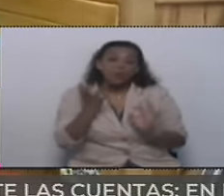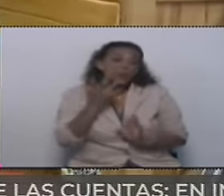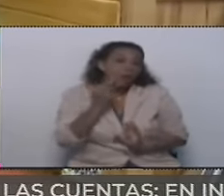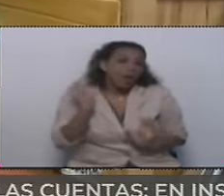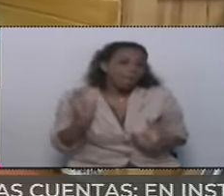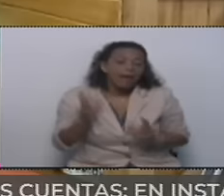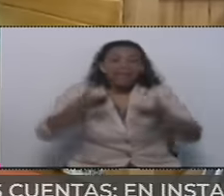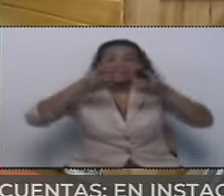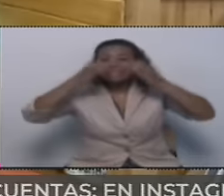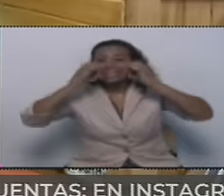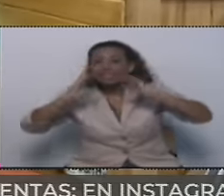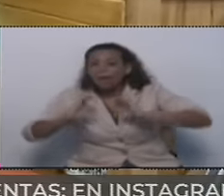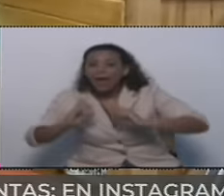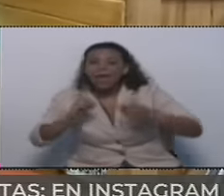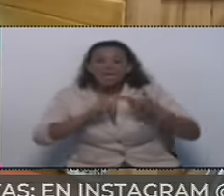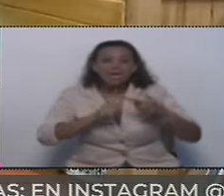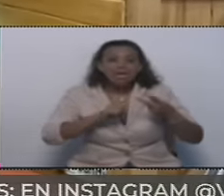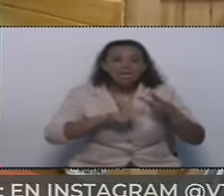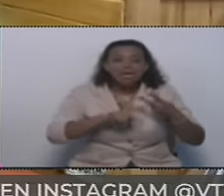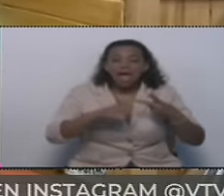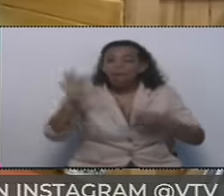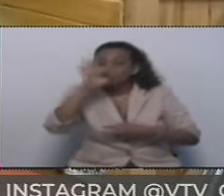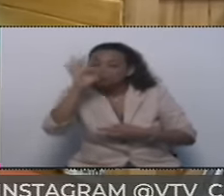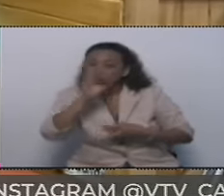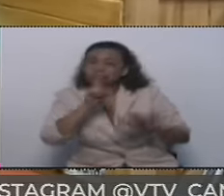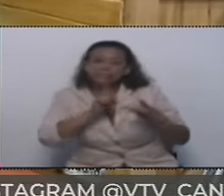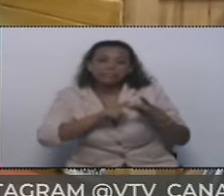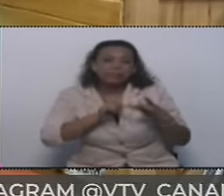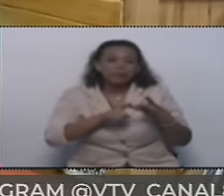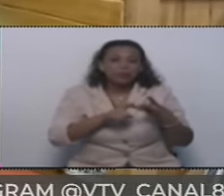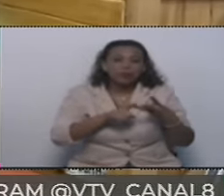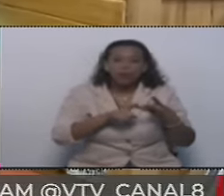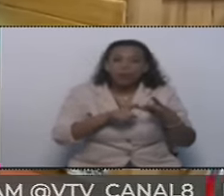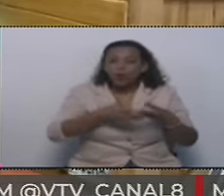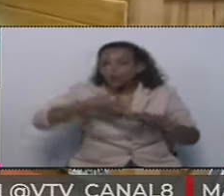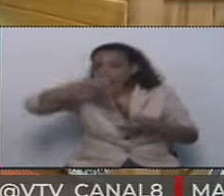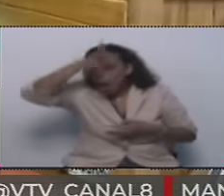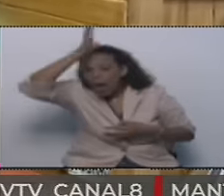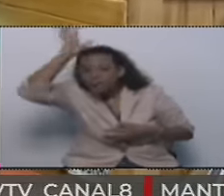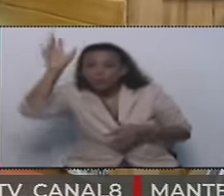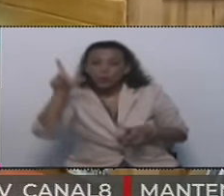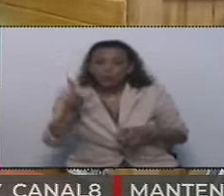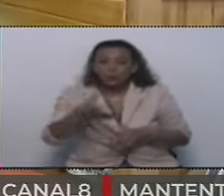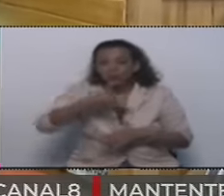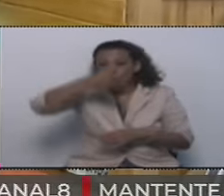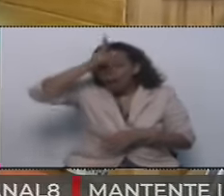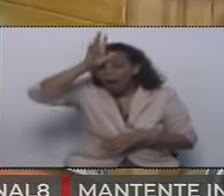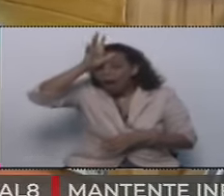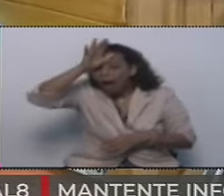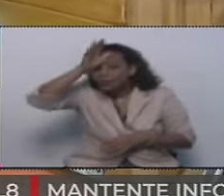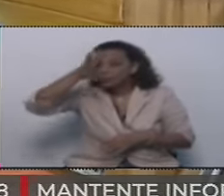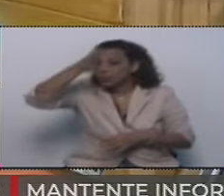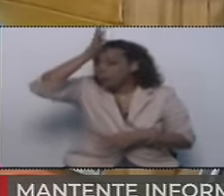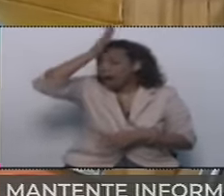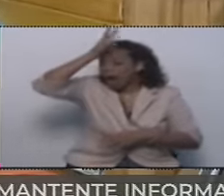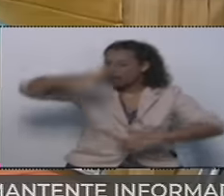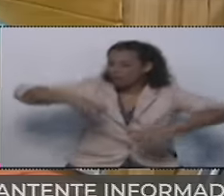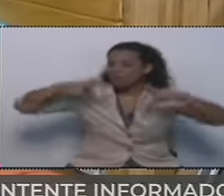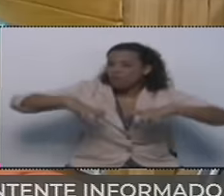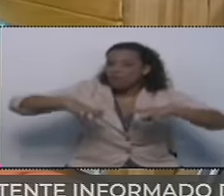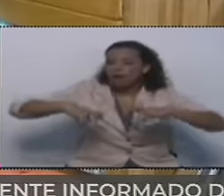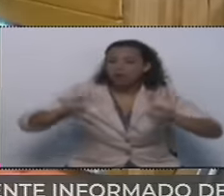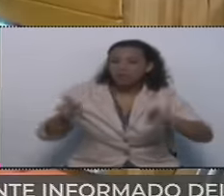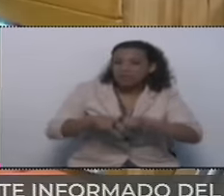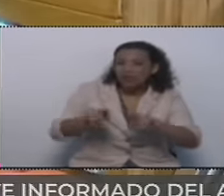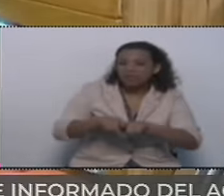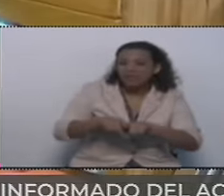digamos, maíz y criara sus cochinos y tuviera su gallito, su gallo pinto. ¿Ah? Tuviera su gallito